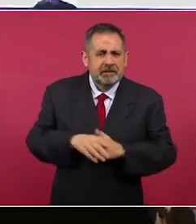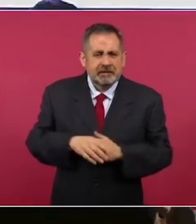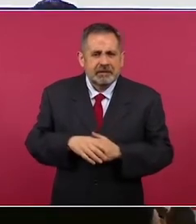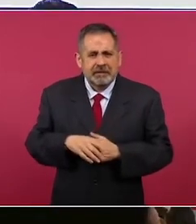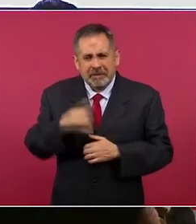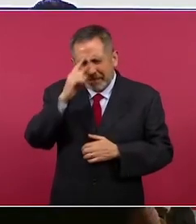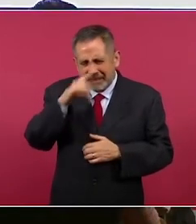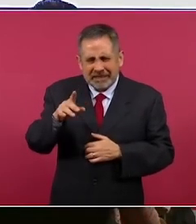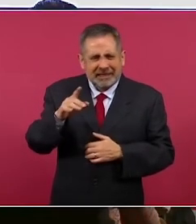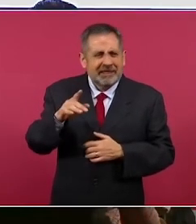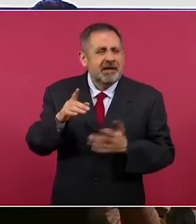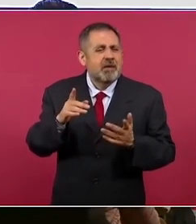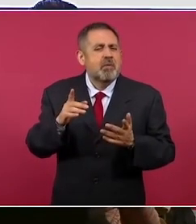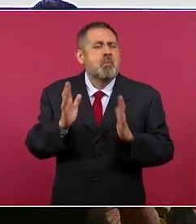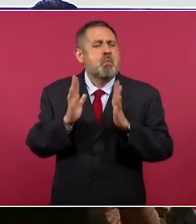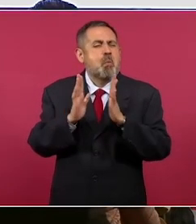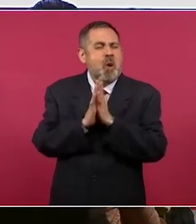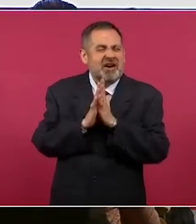santería,